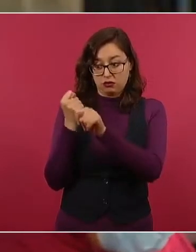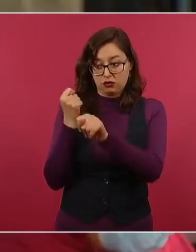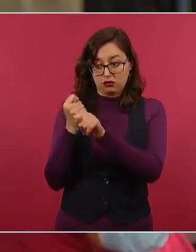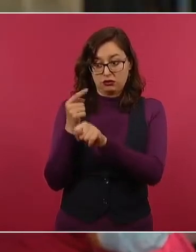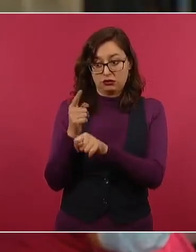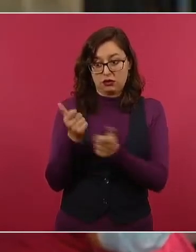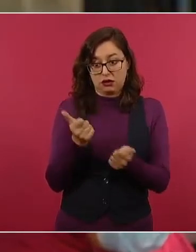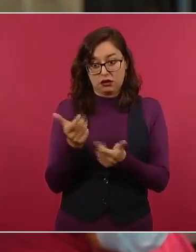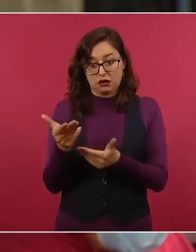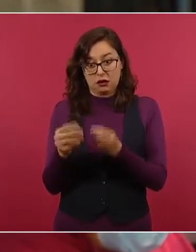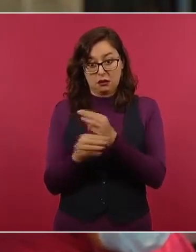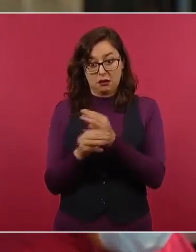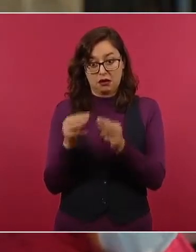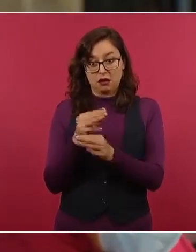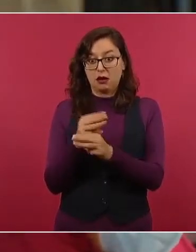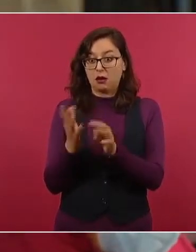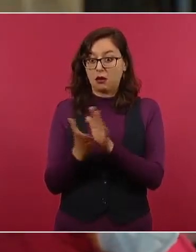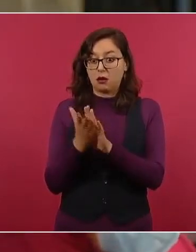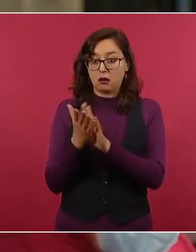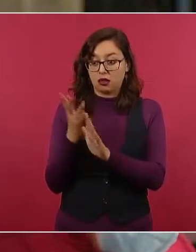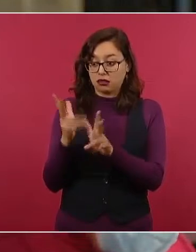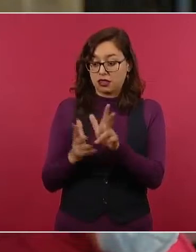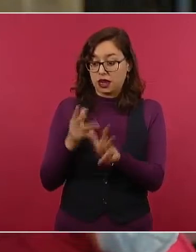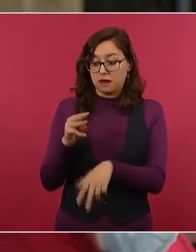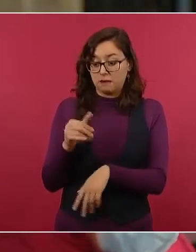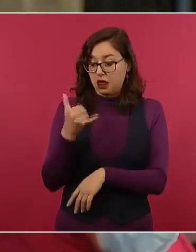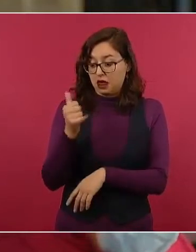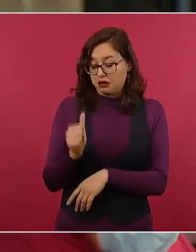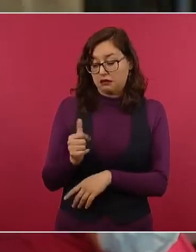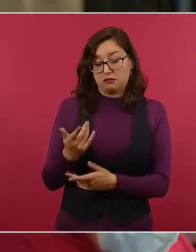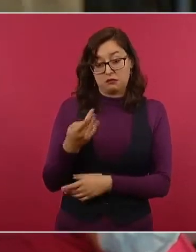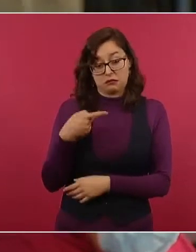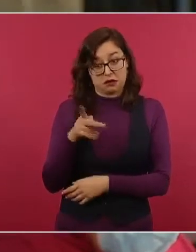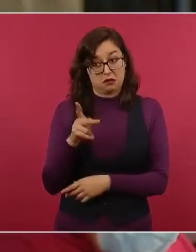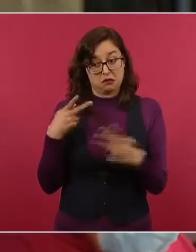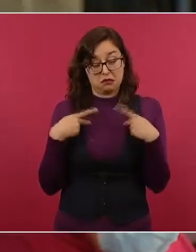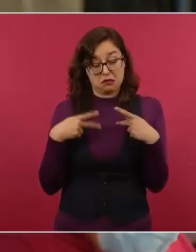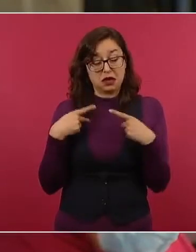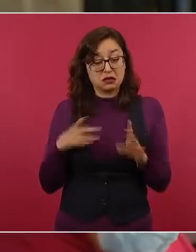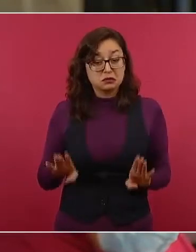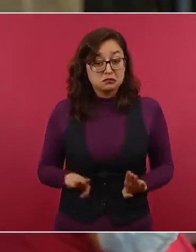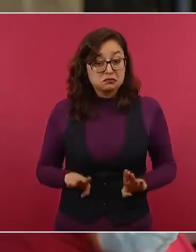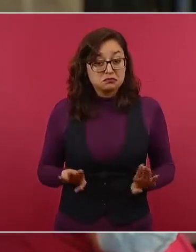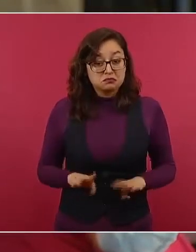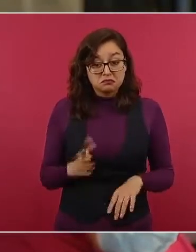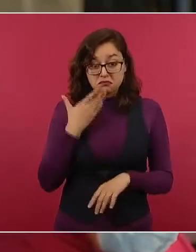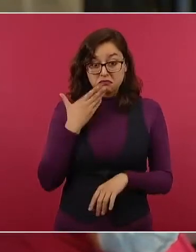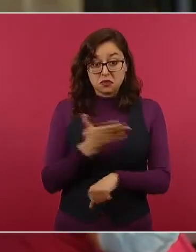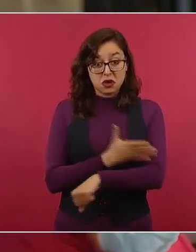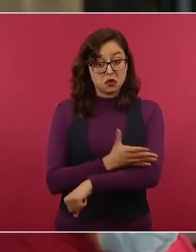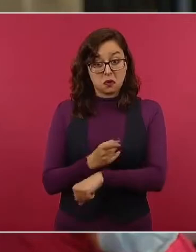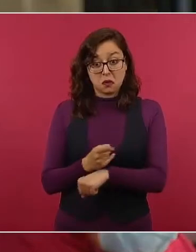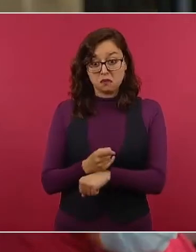Tren Maya puede venirse abajo con gente que no es precisamente la más honesta para manejar esa